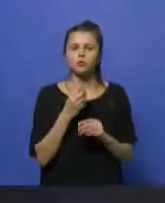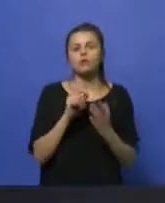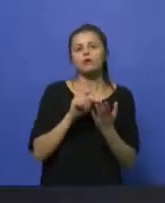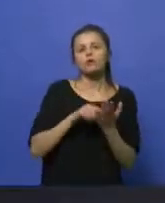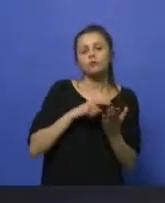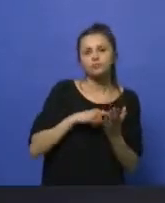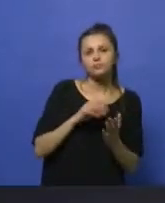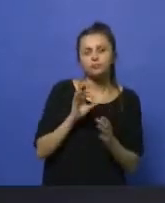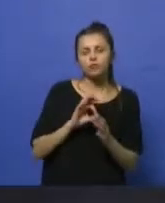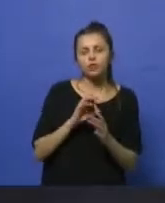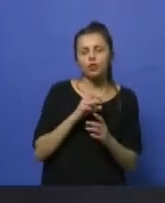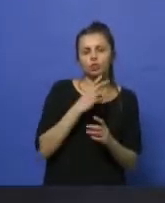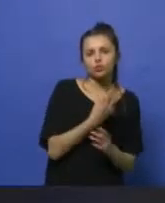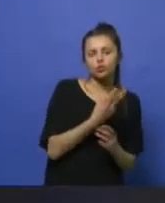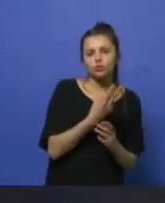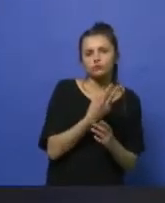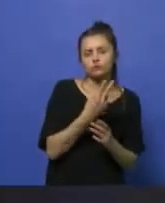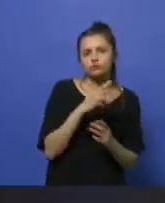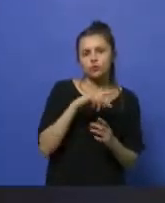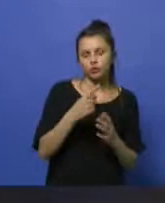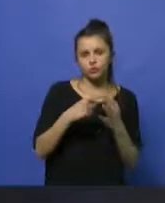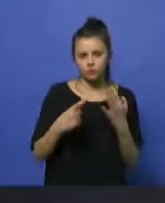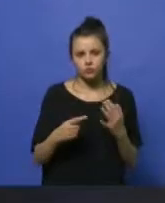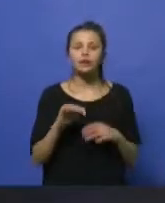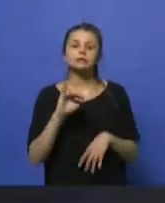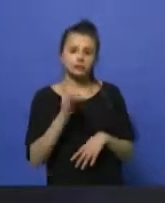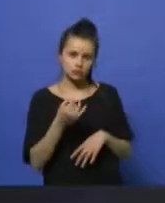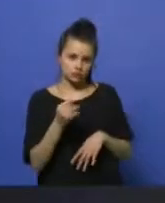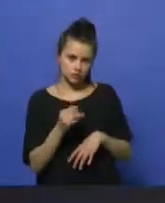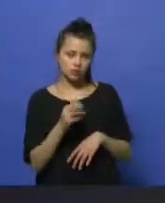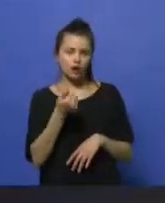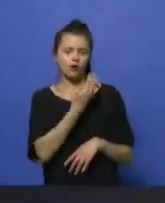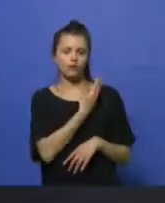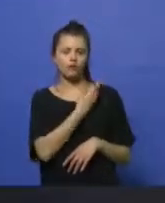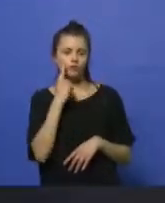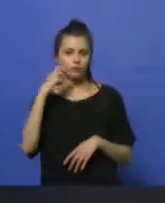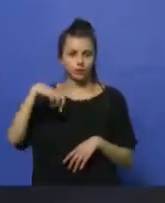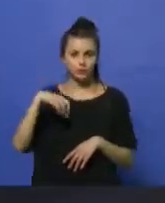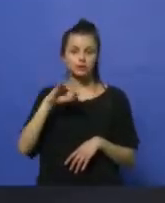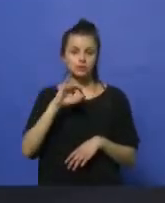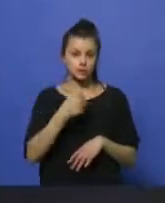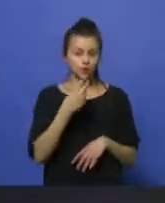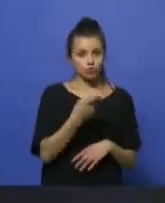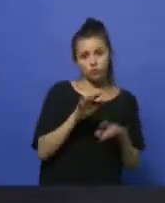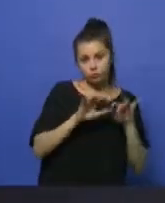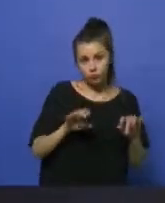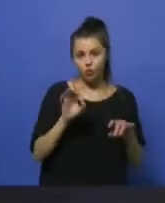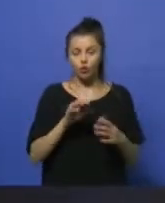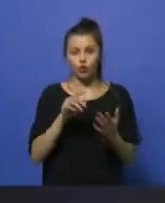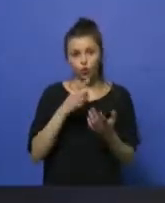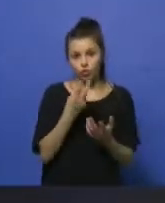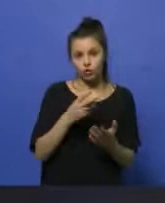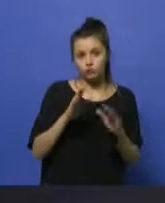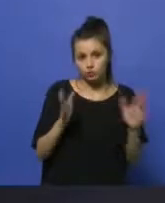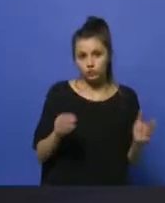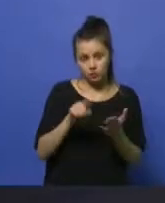poder ingresar dos aparatos de los otros. Y la respuesta es sí. Finalmente la AFIP aclaró de que se va a poder ingresar con dos notebooks o dos tablets en el